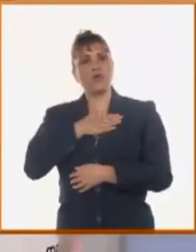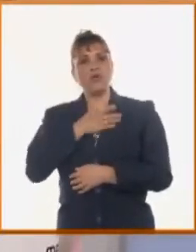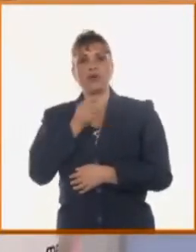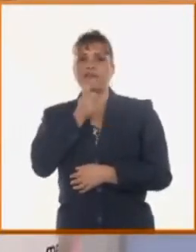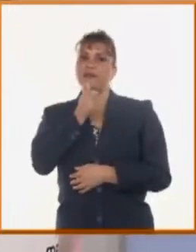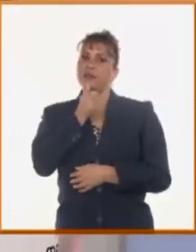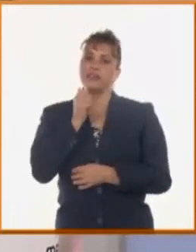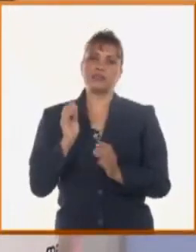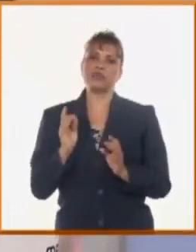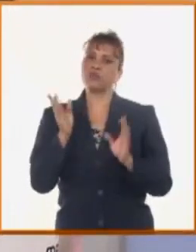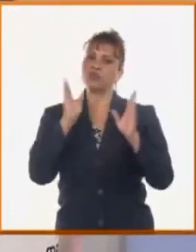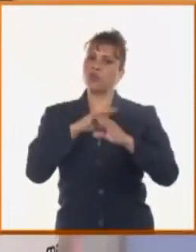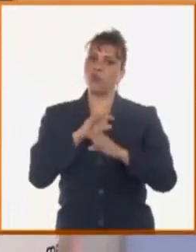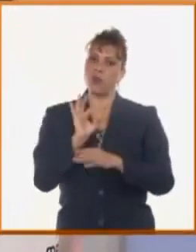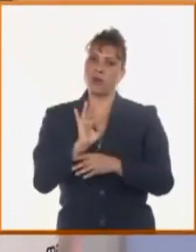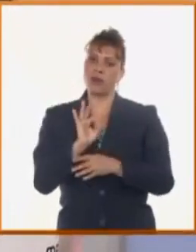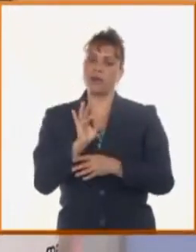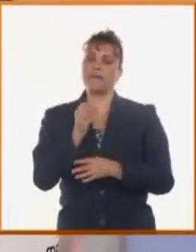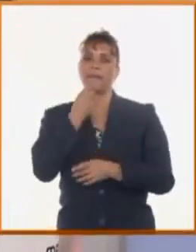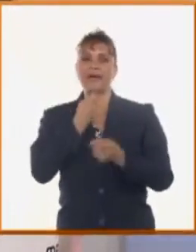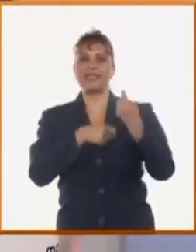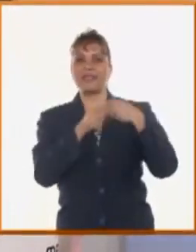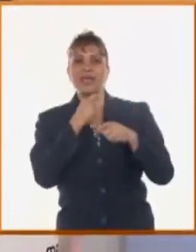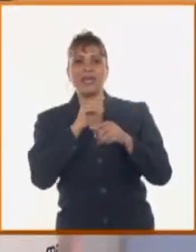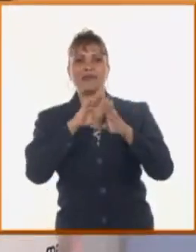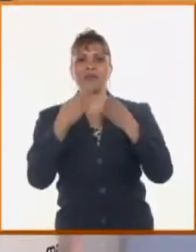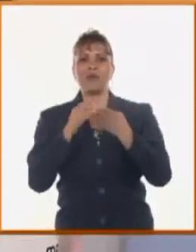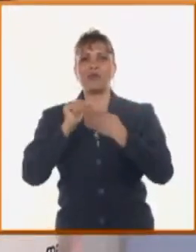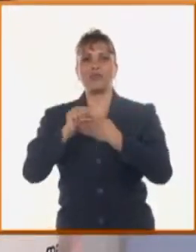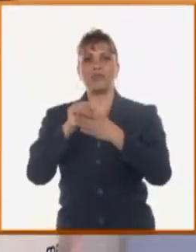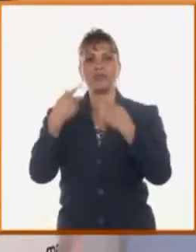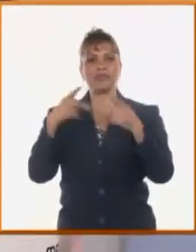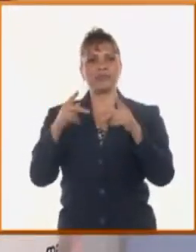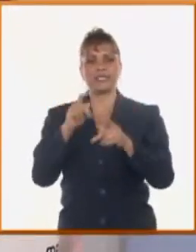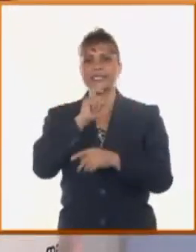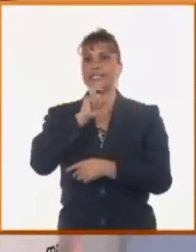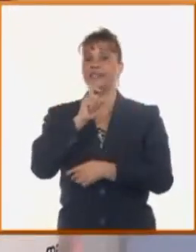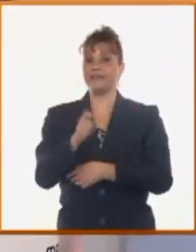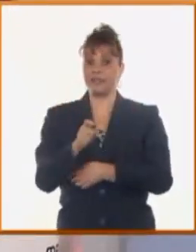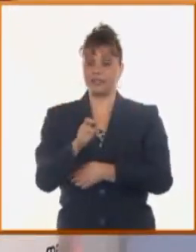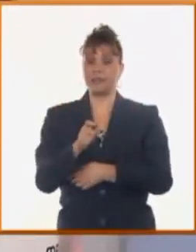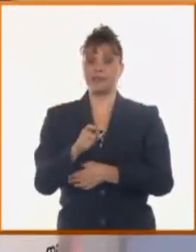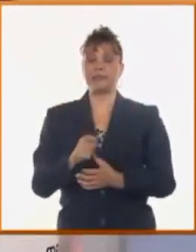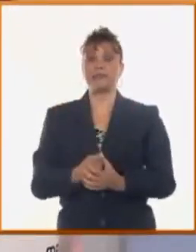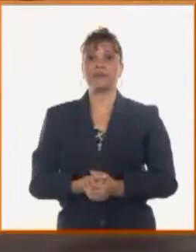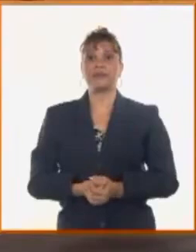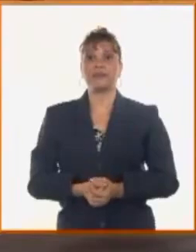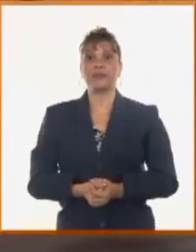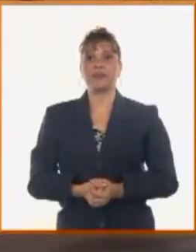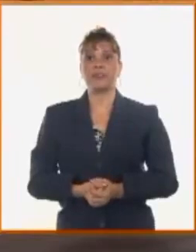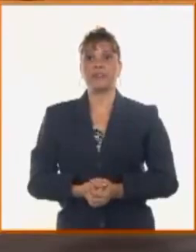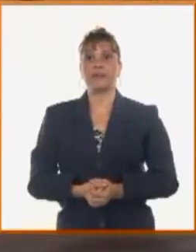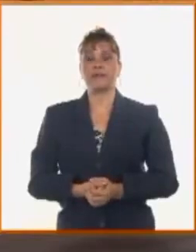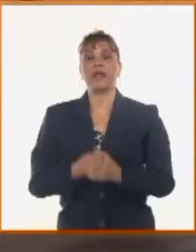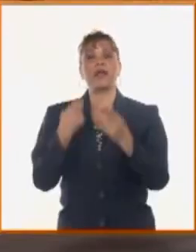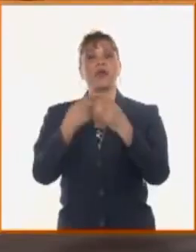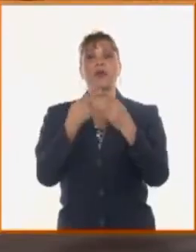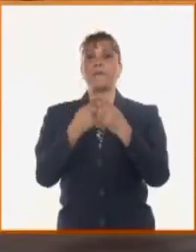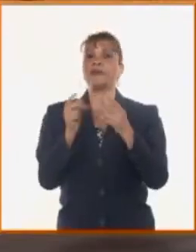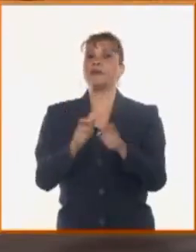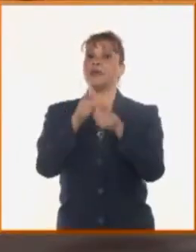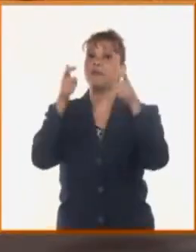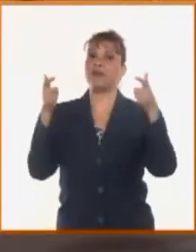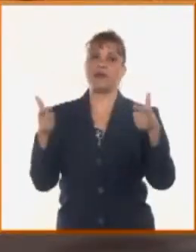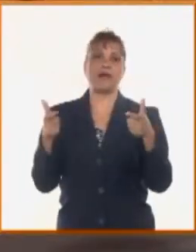fácil exportar los servicios profesionales, además tienen una alta competitividad en el